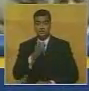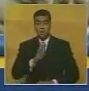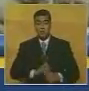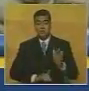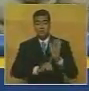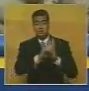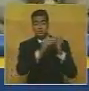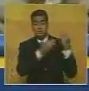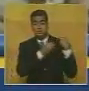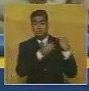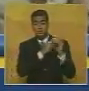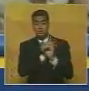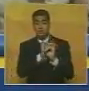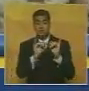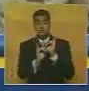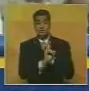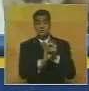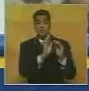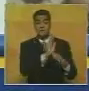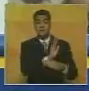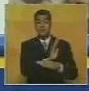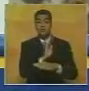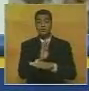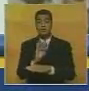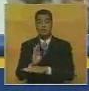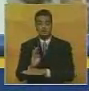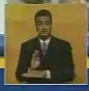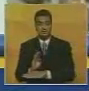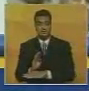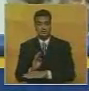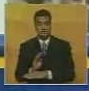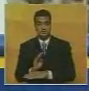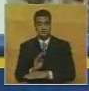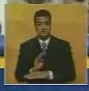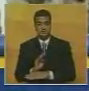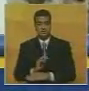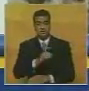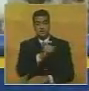la jurisdicción internacional para proteger a los